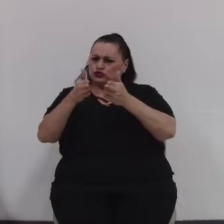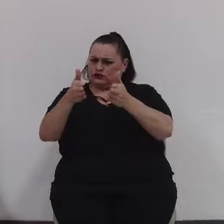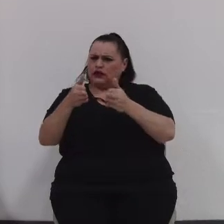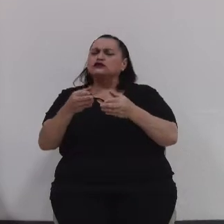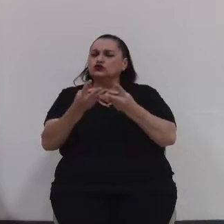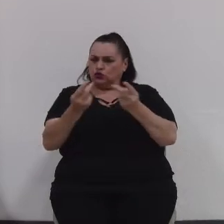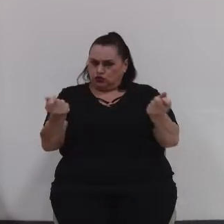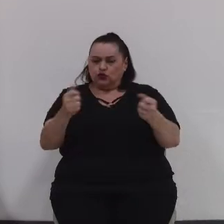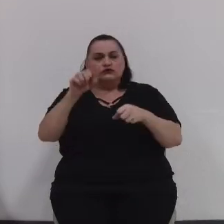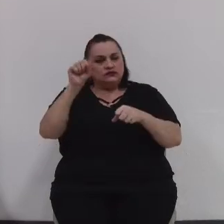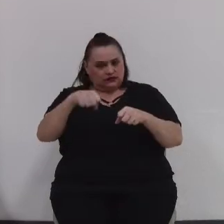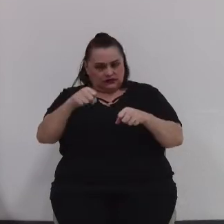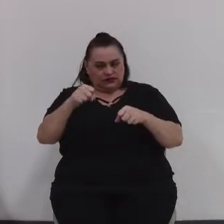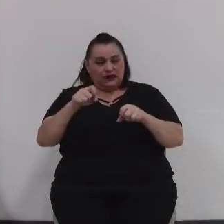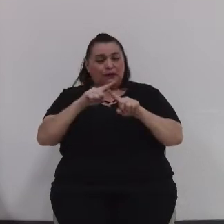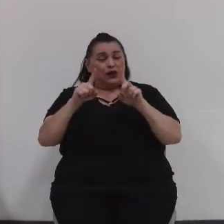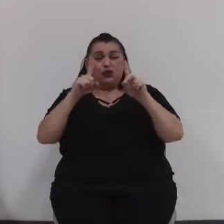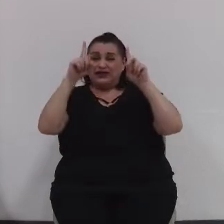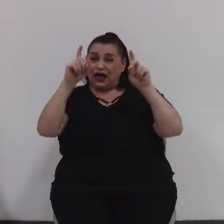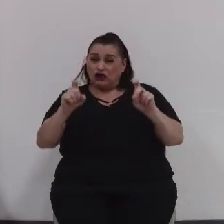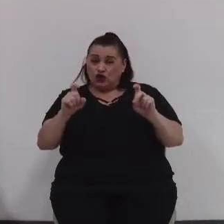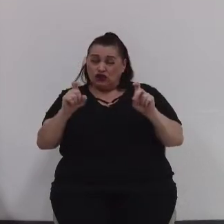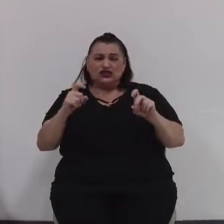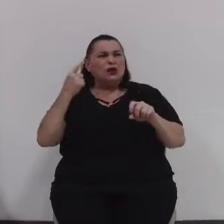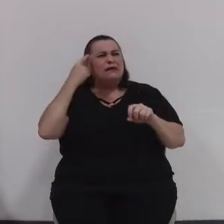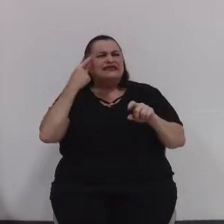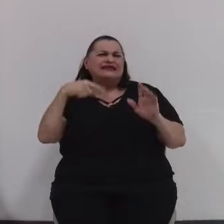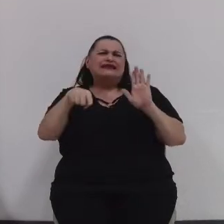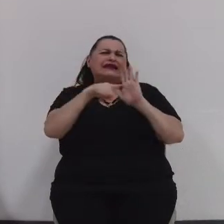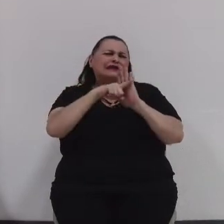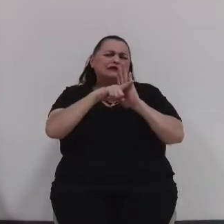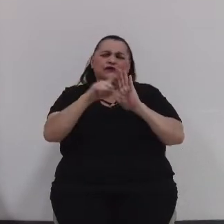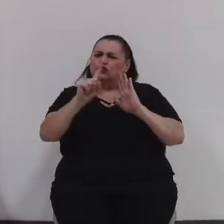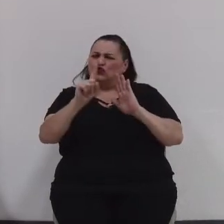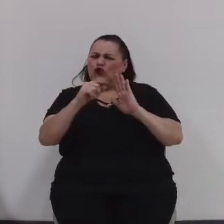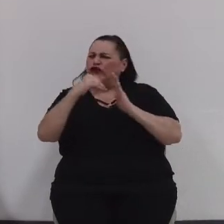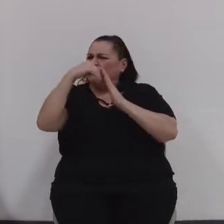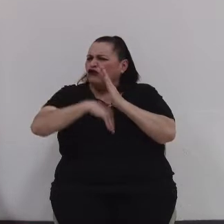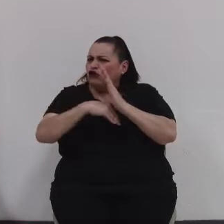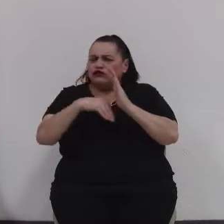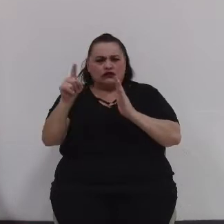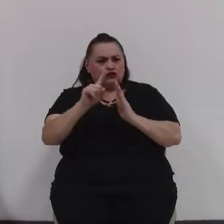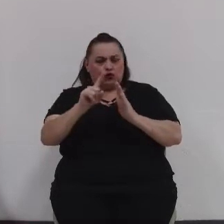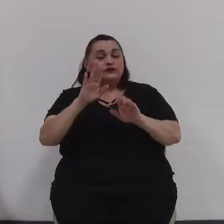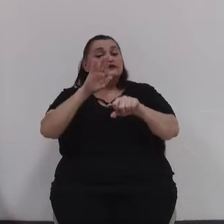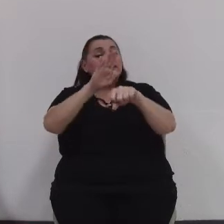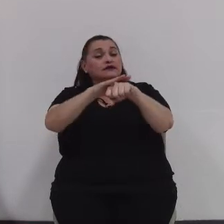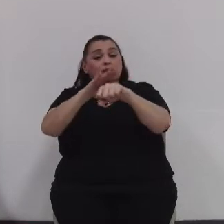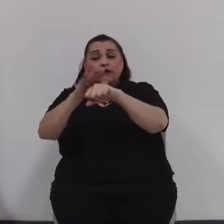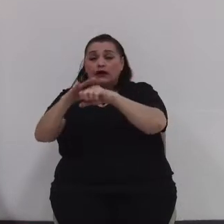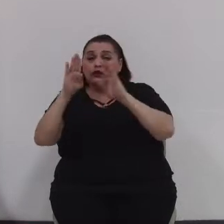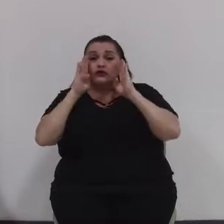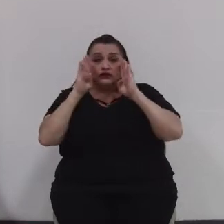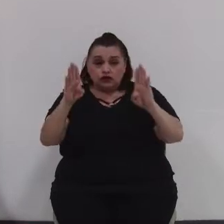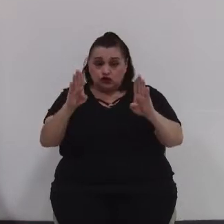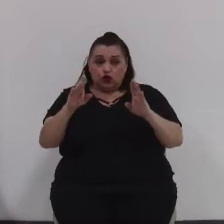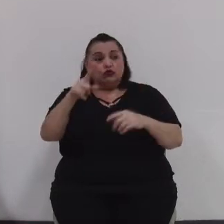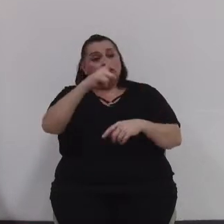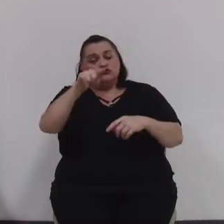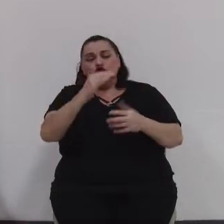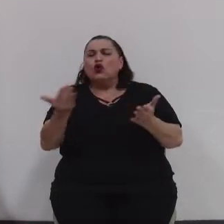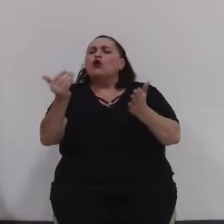diagnóstico no es un llamado al pesimismo ni a la derrota. Por el contrario, es un llamado de atención para reorientar